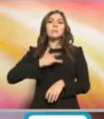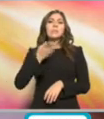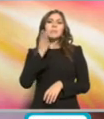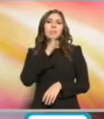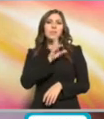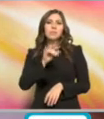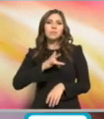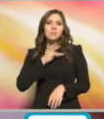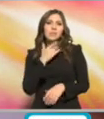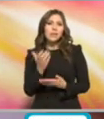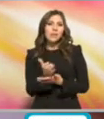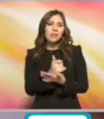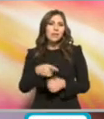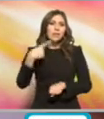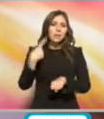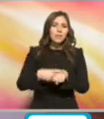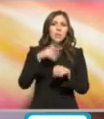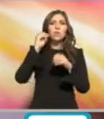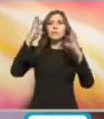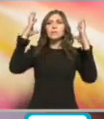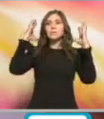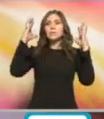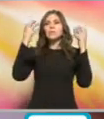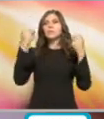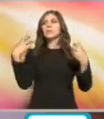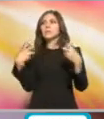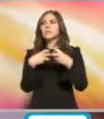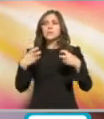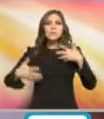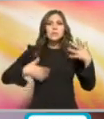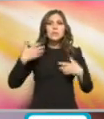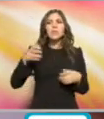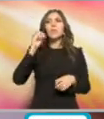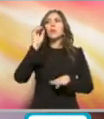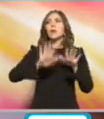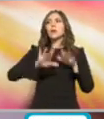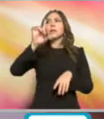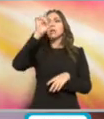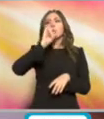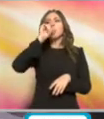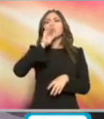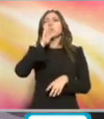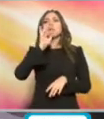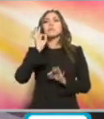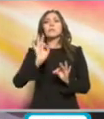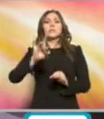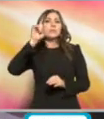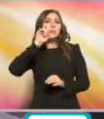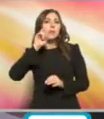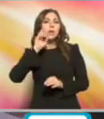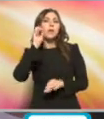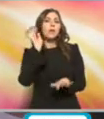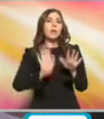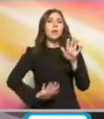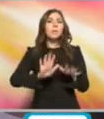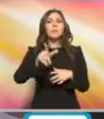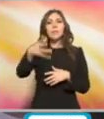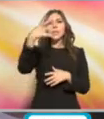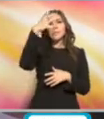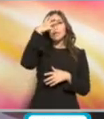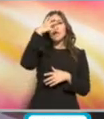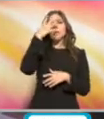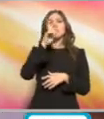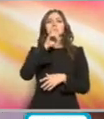un momento en el que tenemos mucho estrés, en el que hay situaciones que impiden que la sexualidad fluya normalmente y muchas veces por pena